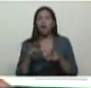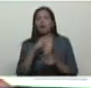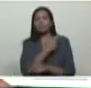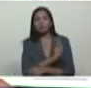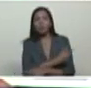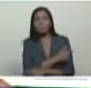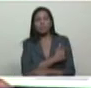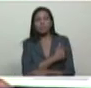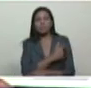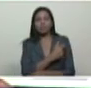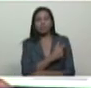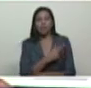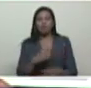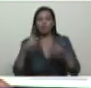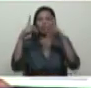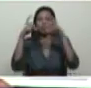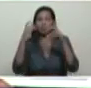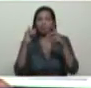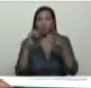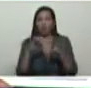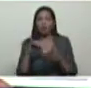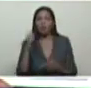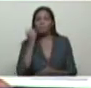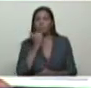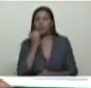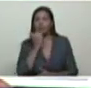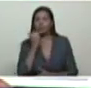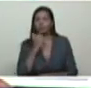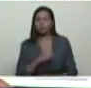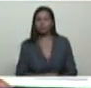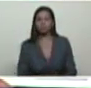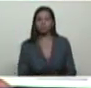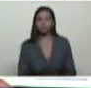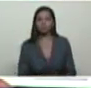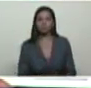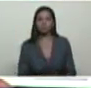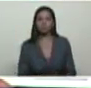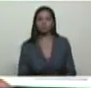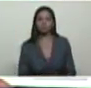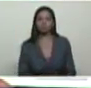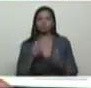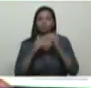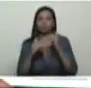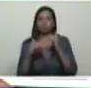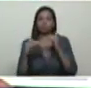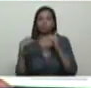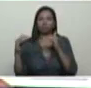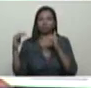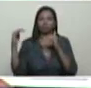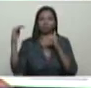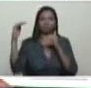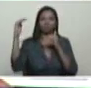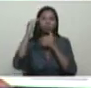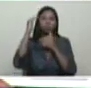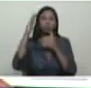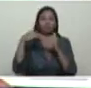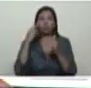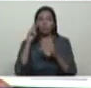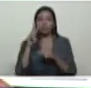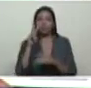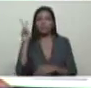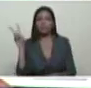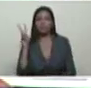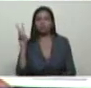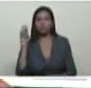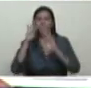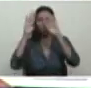Hospitalaria Dr. Enrique Tejera en Valencia al nivel más alto que se puede ver en Venezuela y